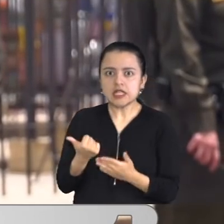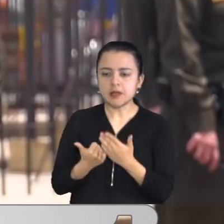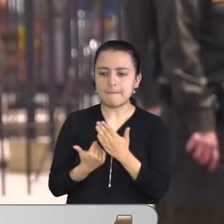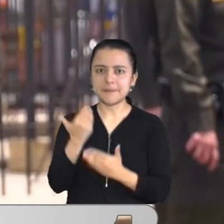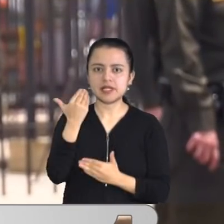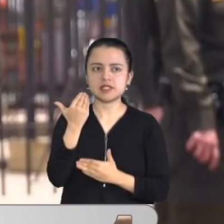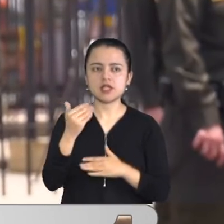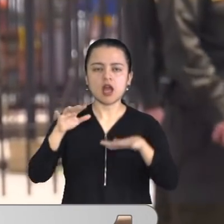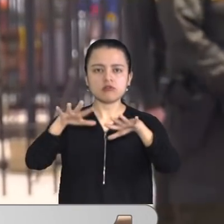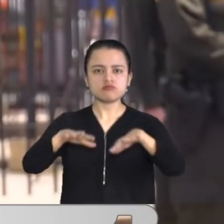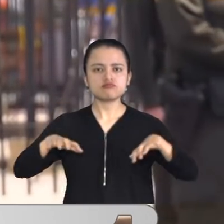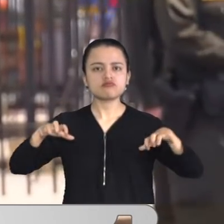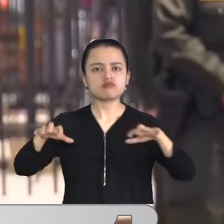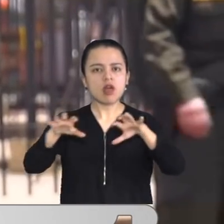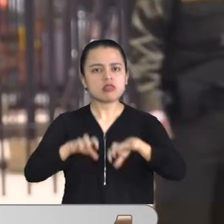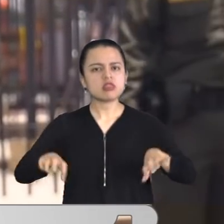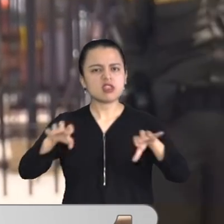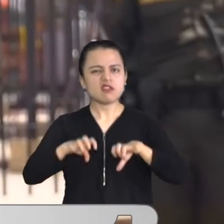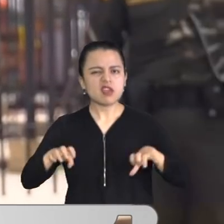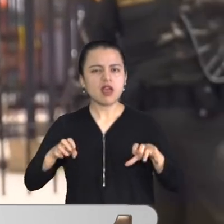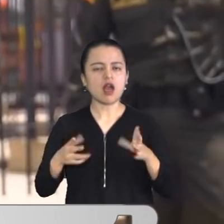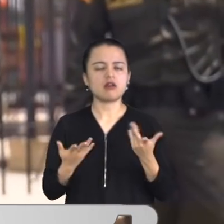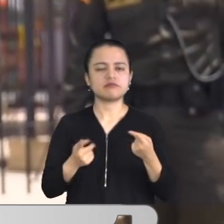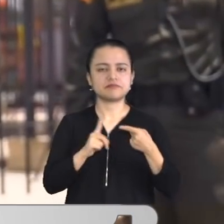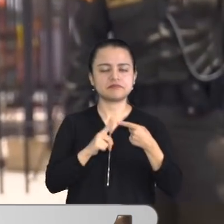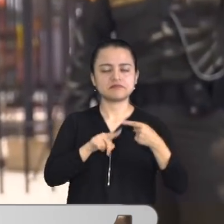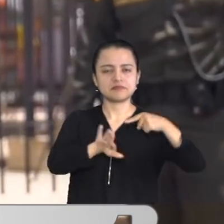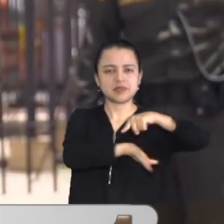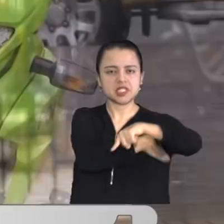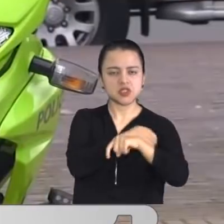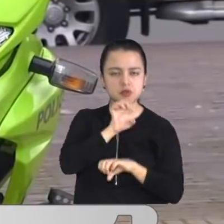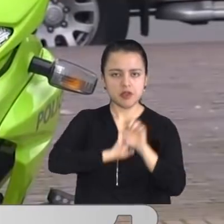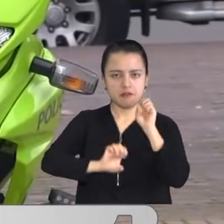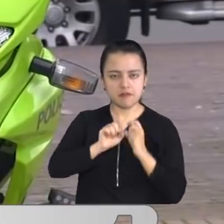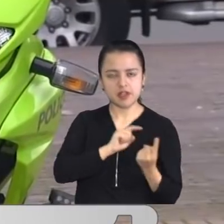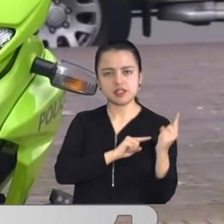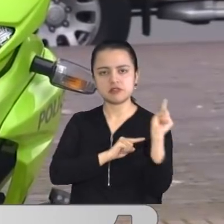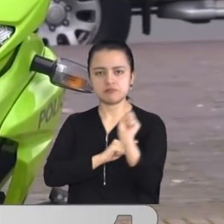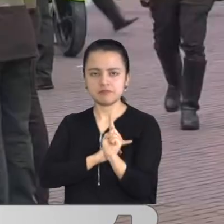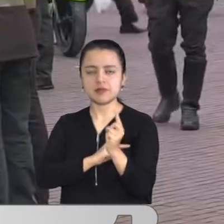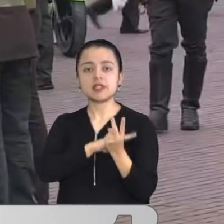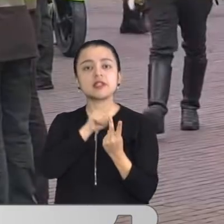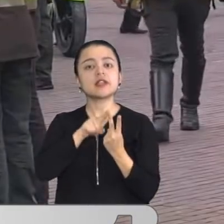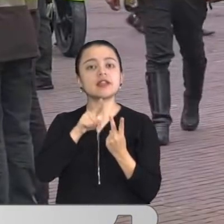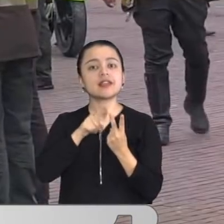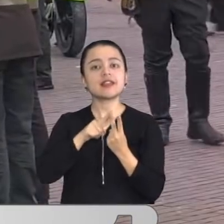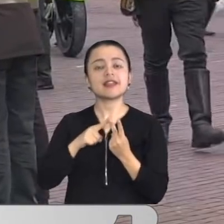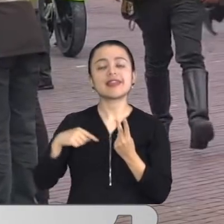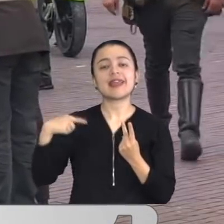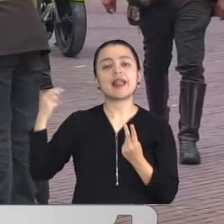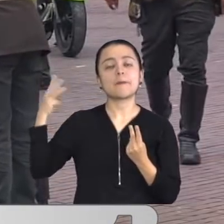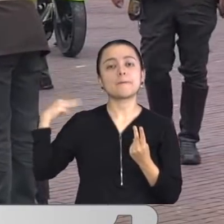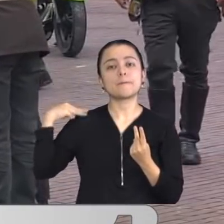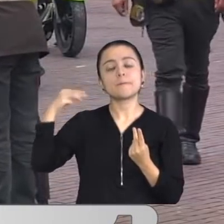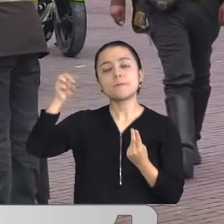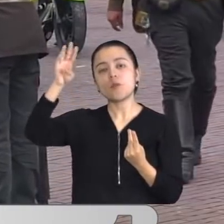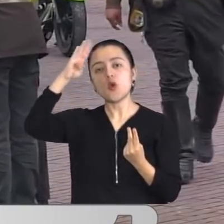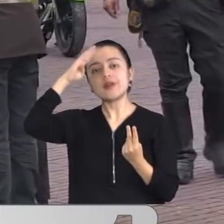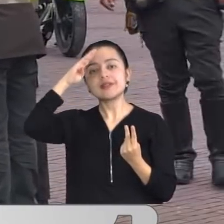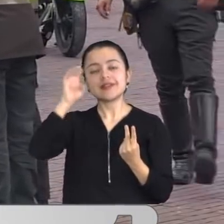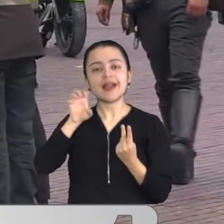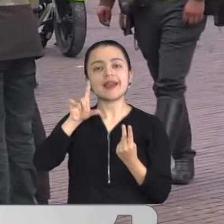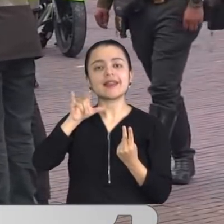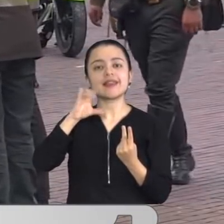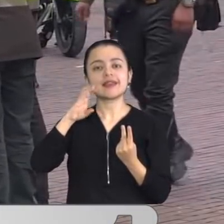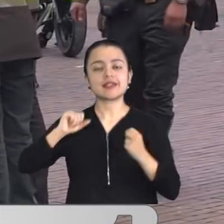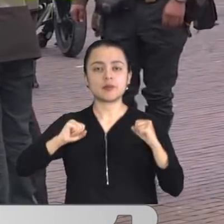de Defensa Diego Molano y el comandante de la Policía de Bogotá, brigadier general Eliezer Camacho. Y es que, ojo a estas cifras,